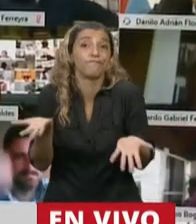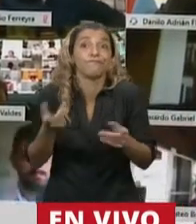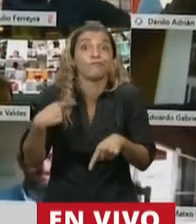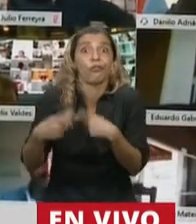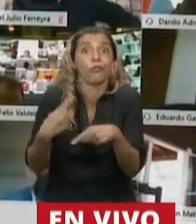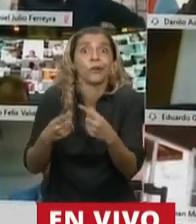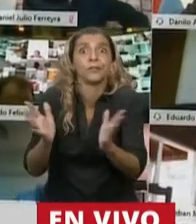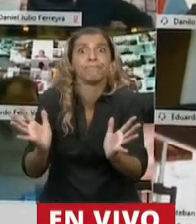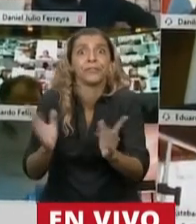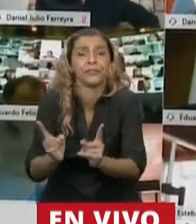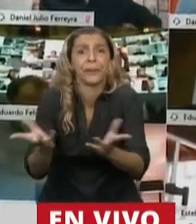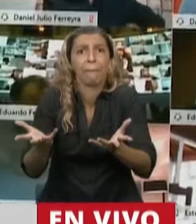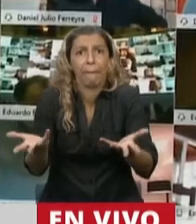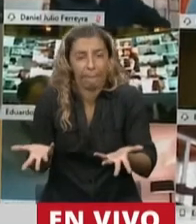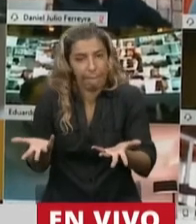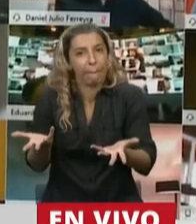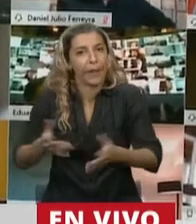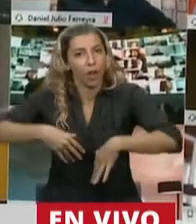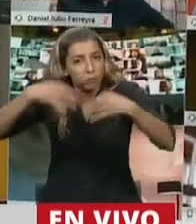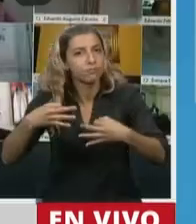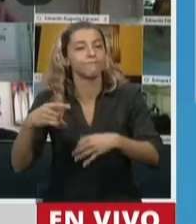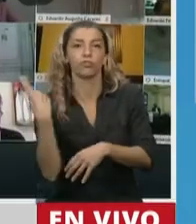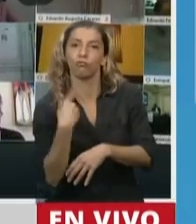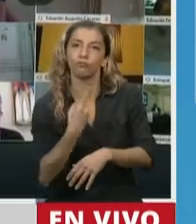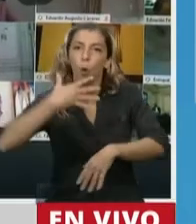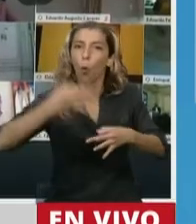que cuando se cumpla con la ley de educación